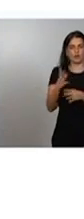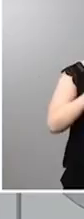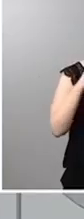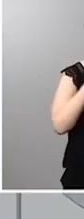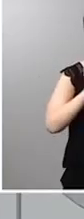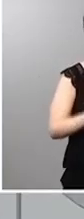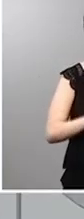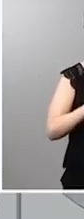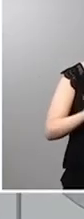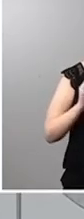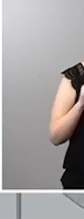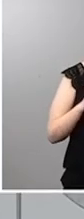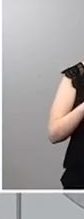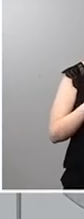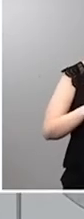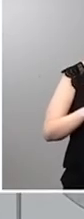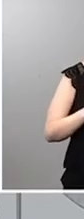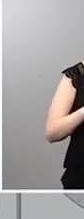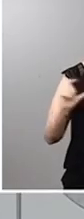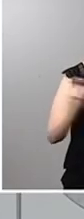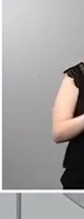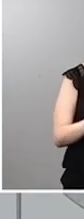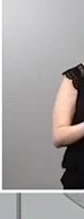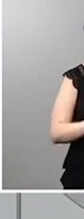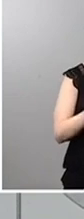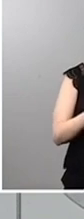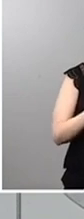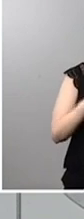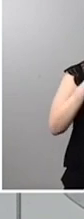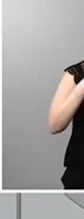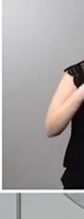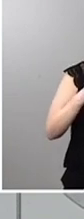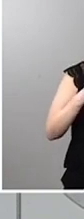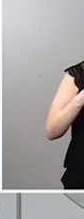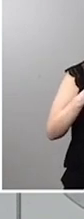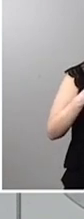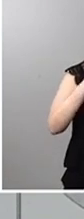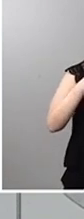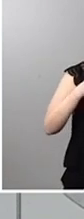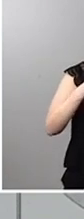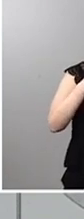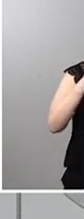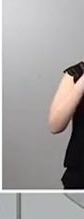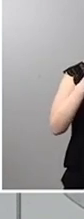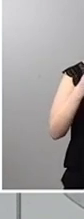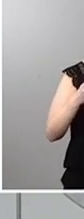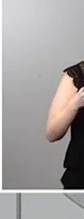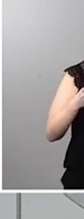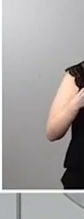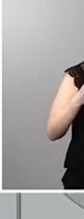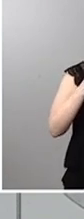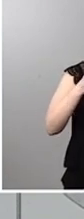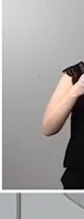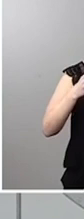negar la jurisdicción del Tribunal Constitucional y sustituirlo por una especie de procedimiento arbitral, que es un procedimiento que se